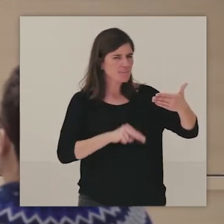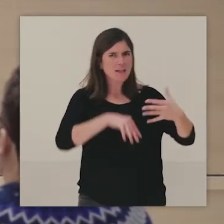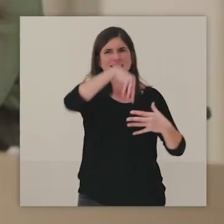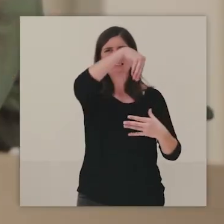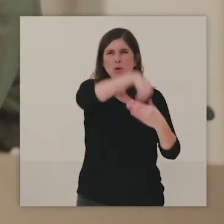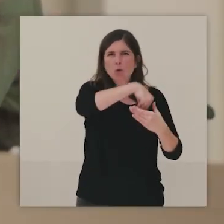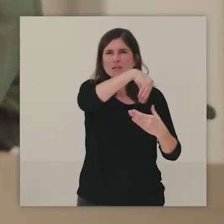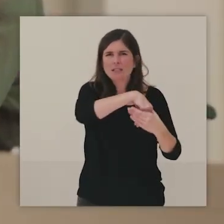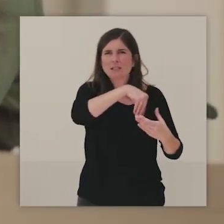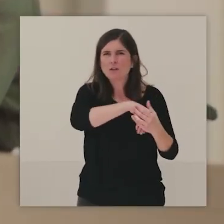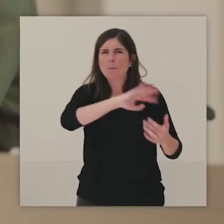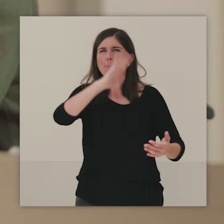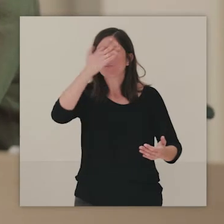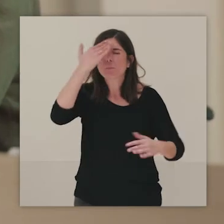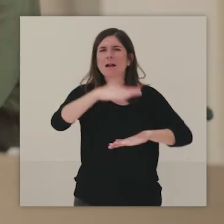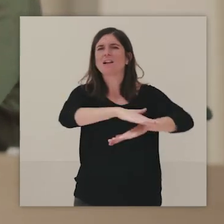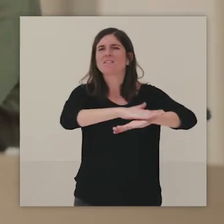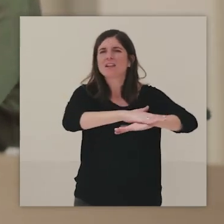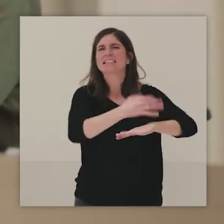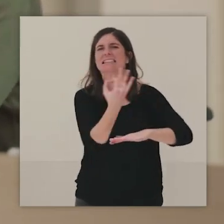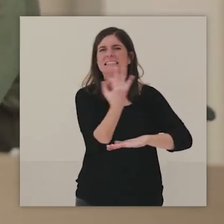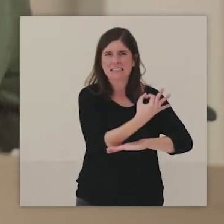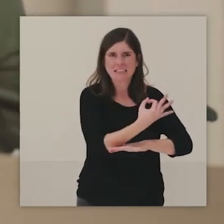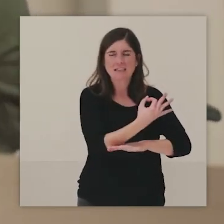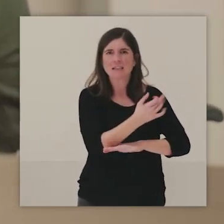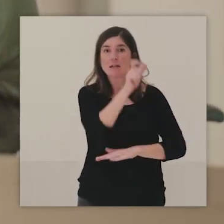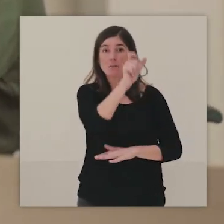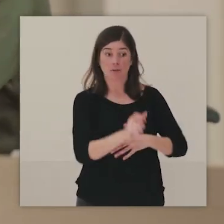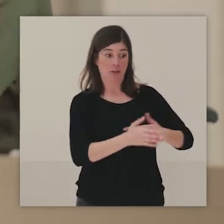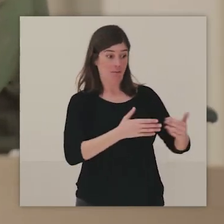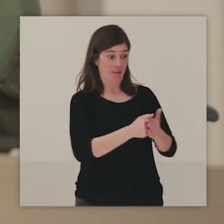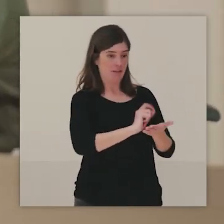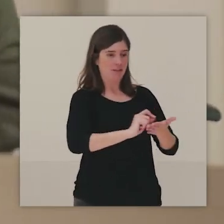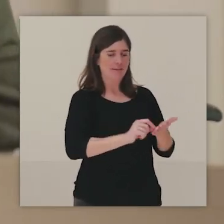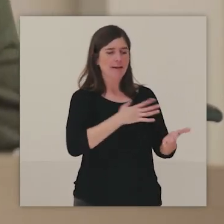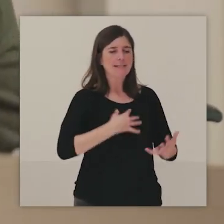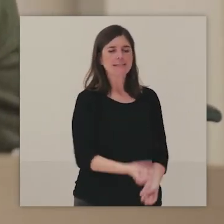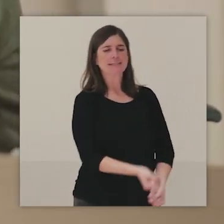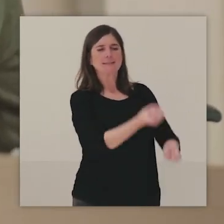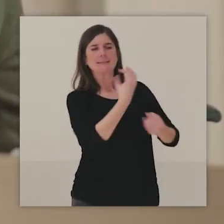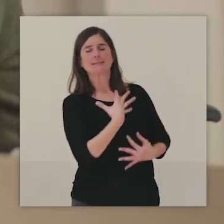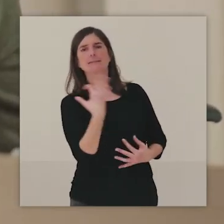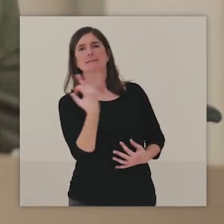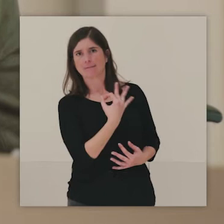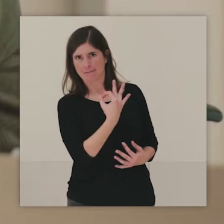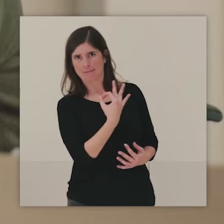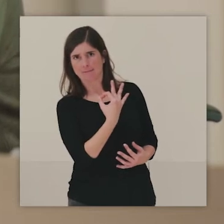mensaje fundamental que quiere la persona, el autor, autora, transmitir. Luego ya veremos qué detalles pueden